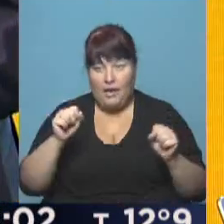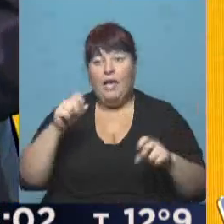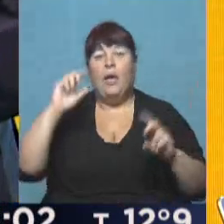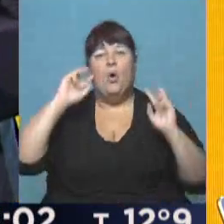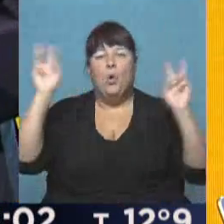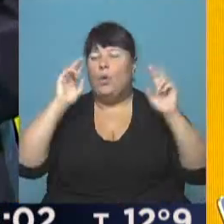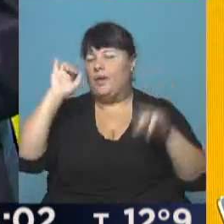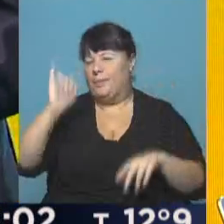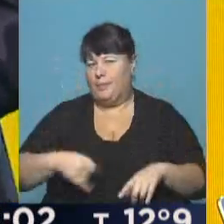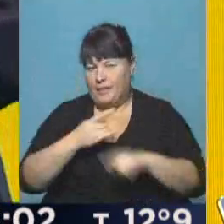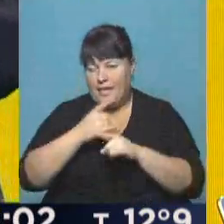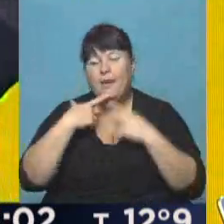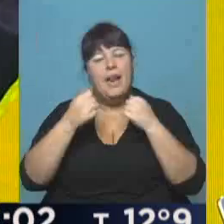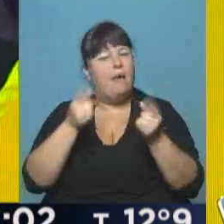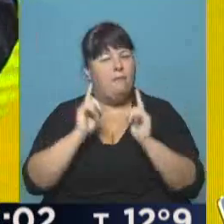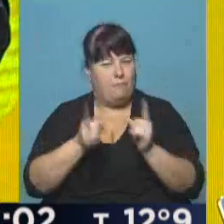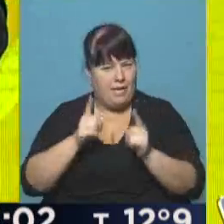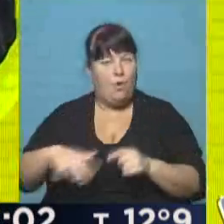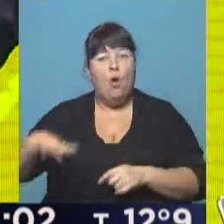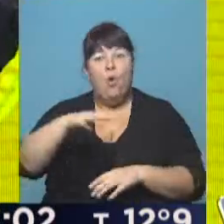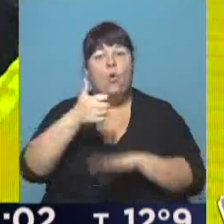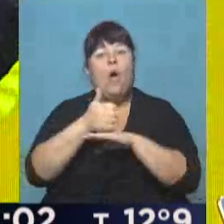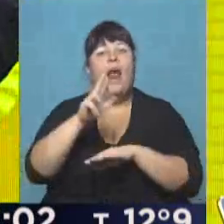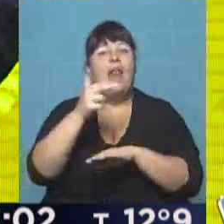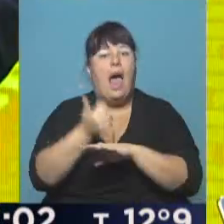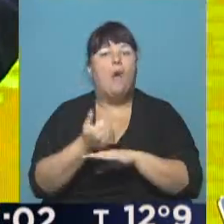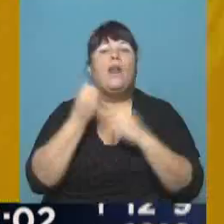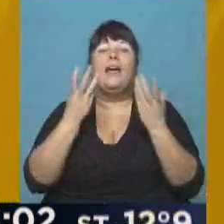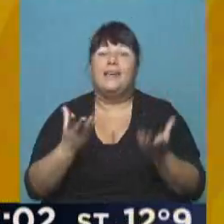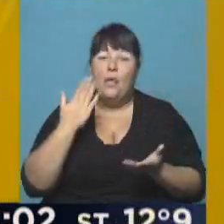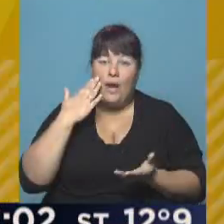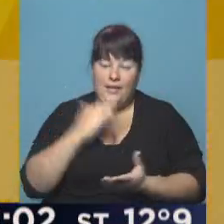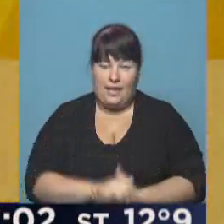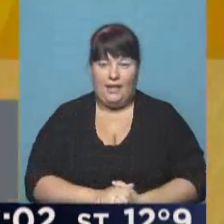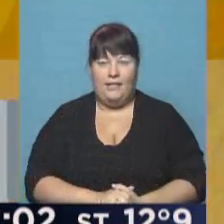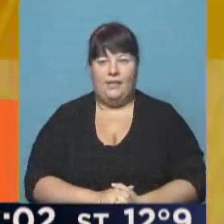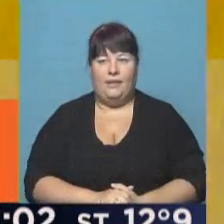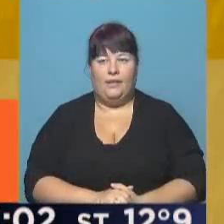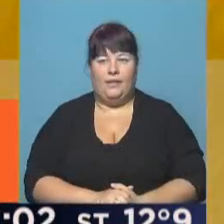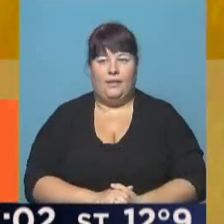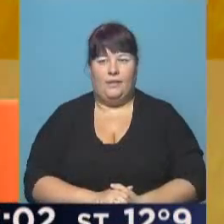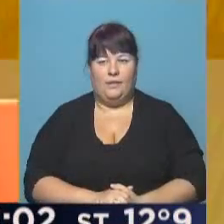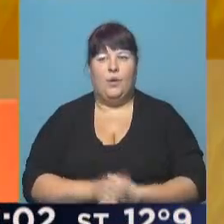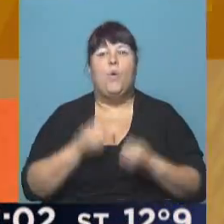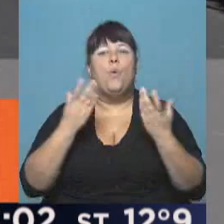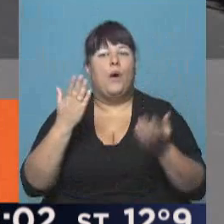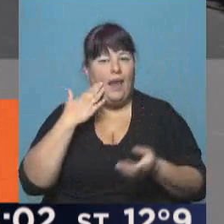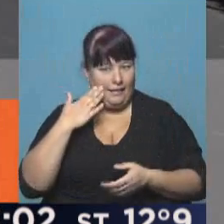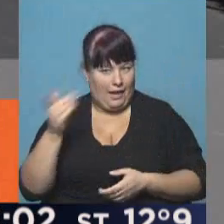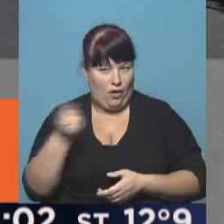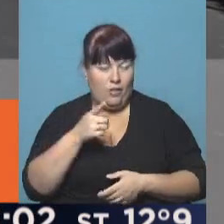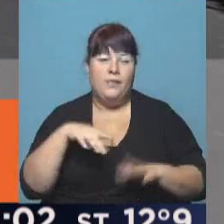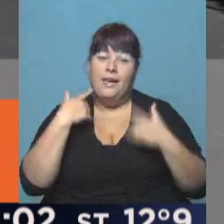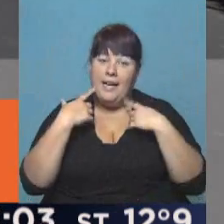sirena inconfundible y el mismo reclamo, en el lugar está Laura Maiocchi. Hola Laura, ¿qué tal? Muy buenas tardes. Buenas tardes Silvia, Pablo,